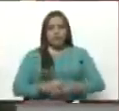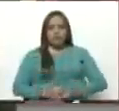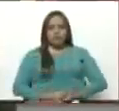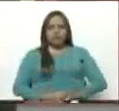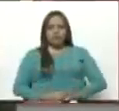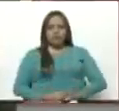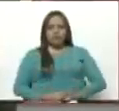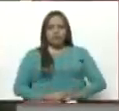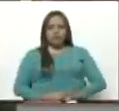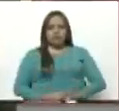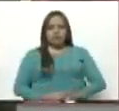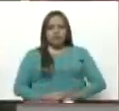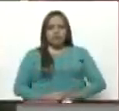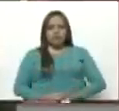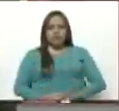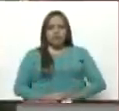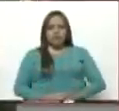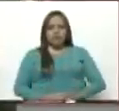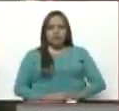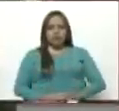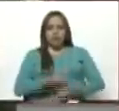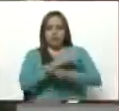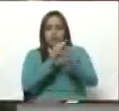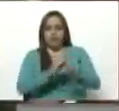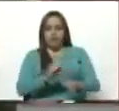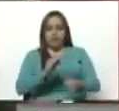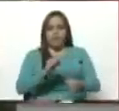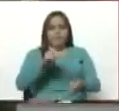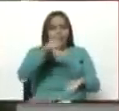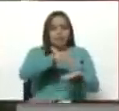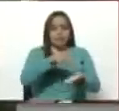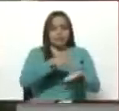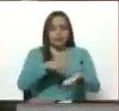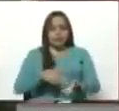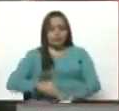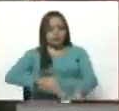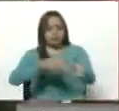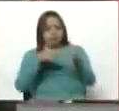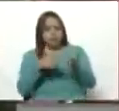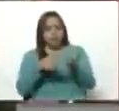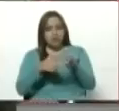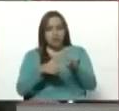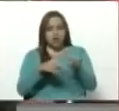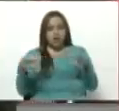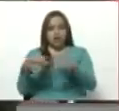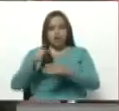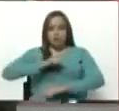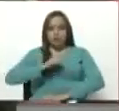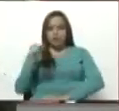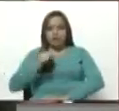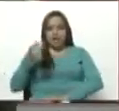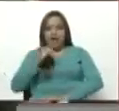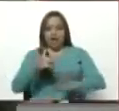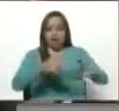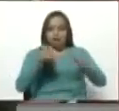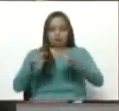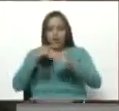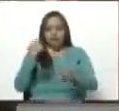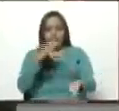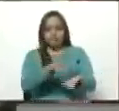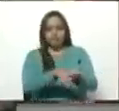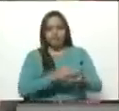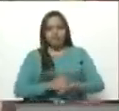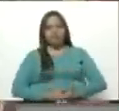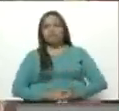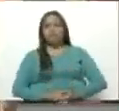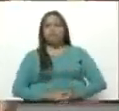a través de la intervención legal por hacer armas contra la fuerza policial fueron neutralizados. De